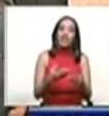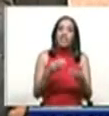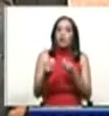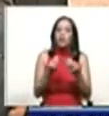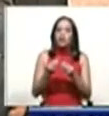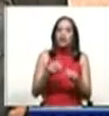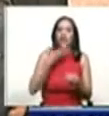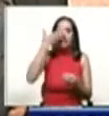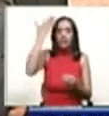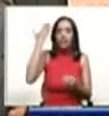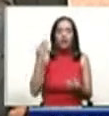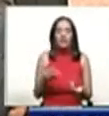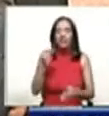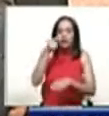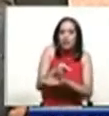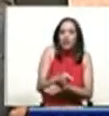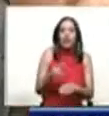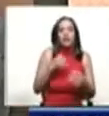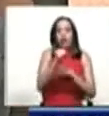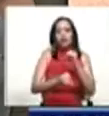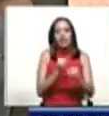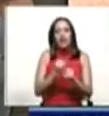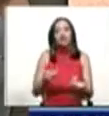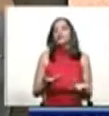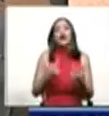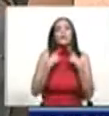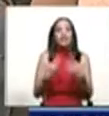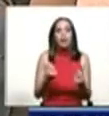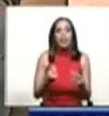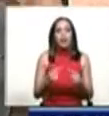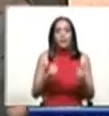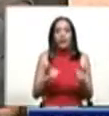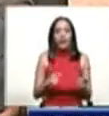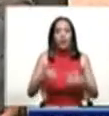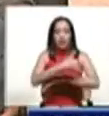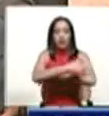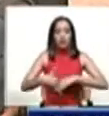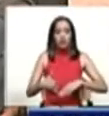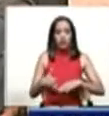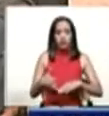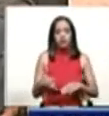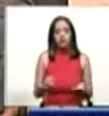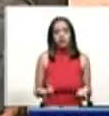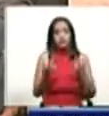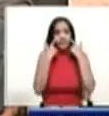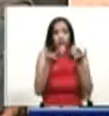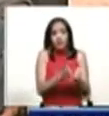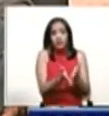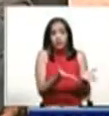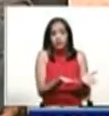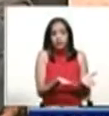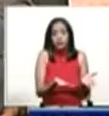transacciones internacionales, para que no se pueda depositar la plata. Pero en el ámbito de las fronteras, pues obviamente vimos lo que pasó ahí, vimos